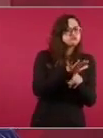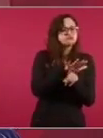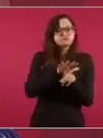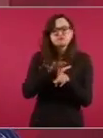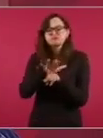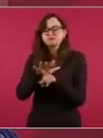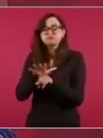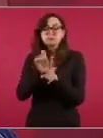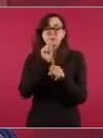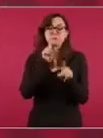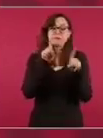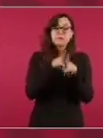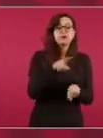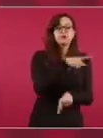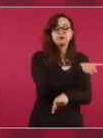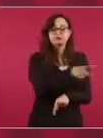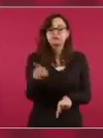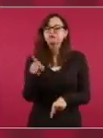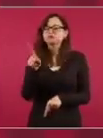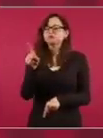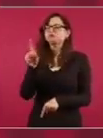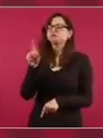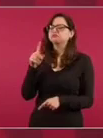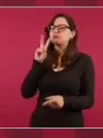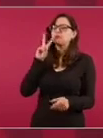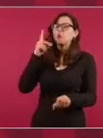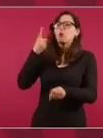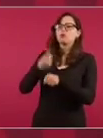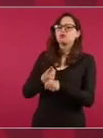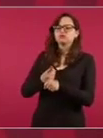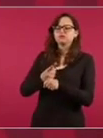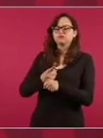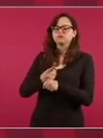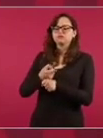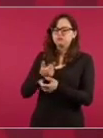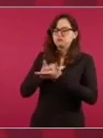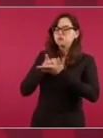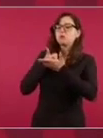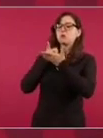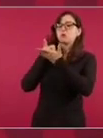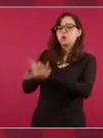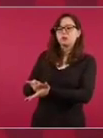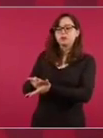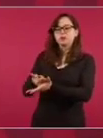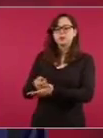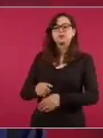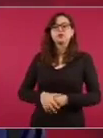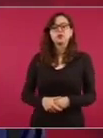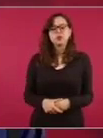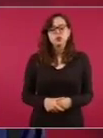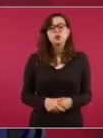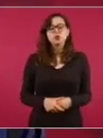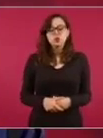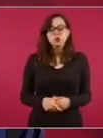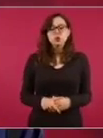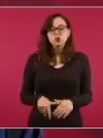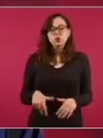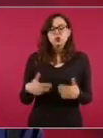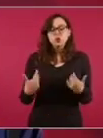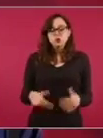la voluntad de ustedes de ayudar. Entonces, esto